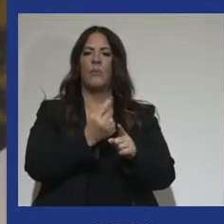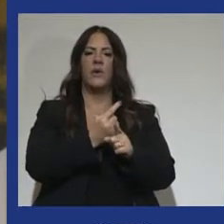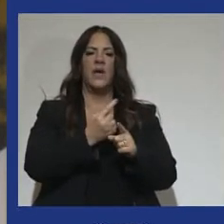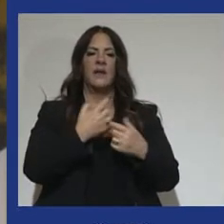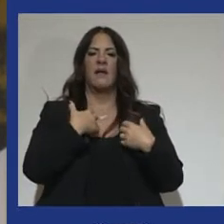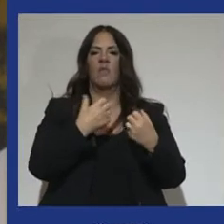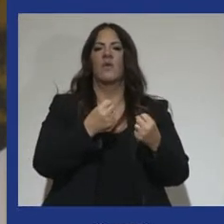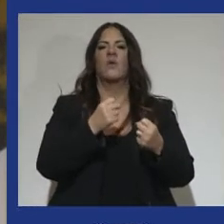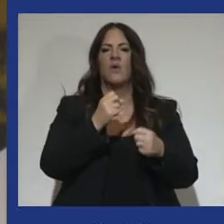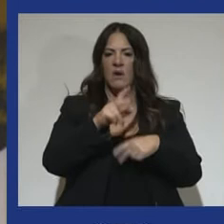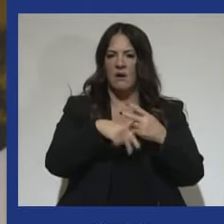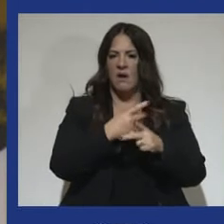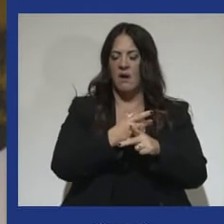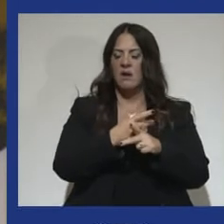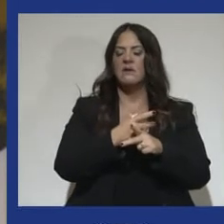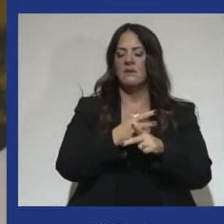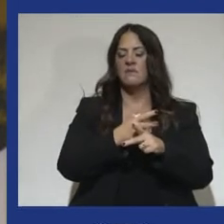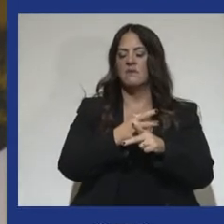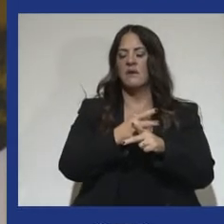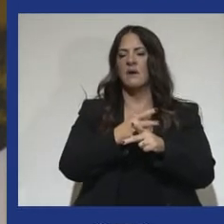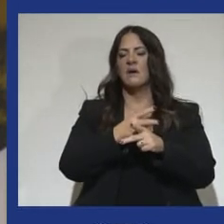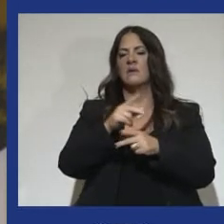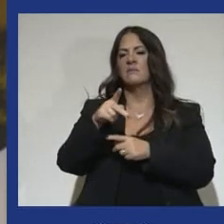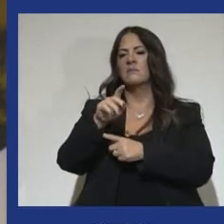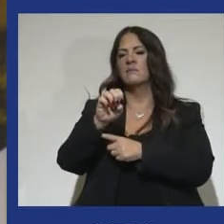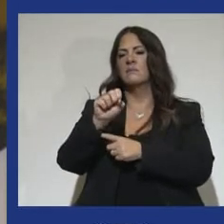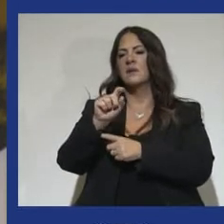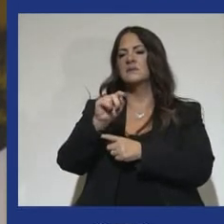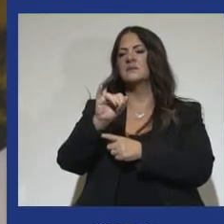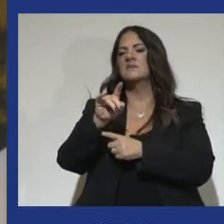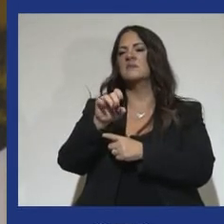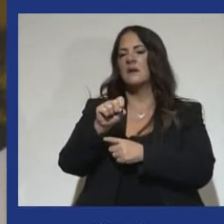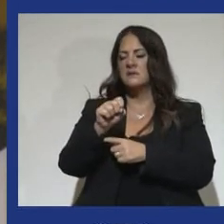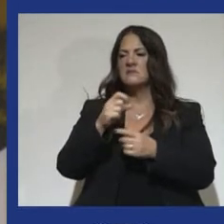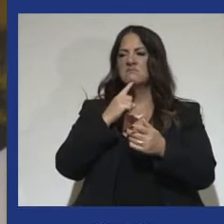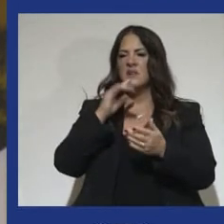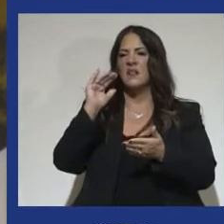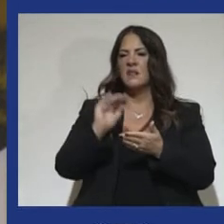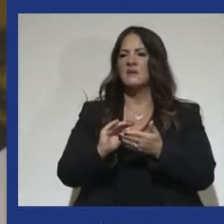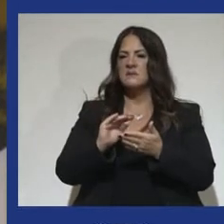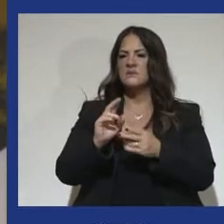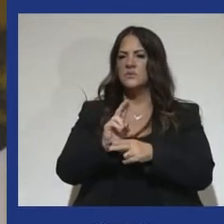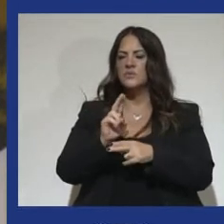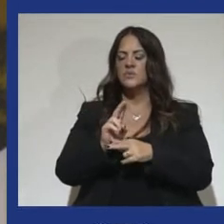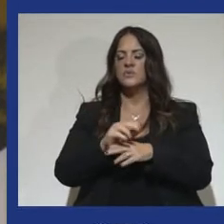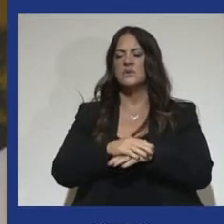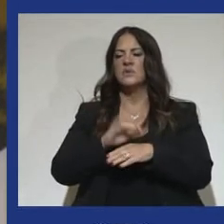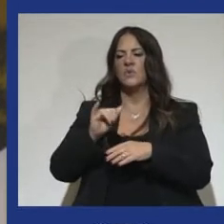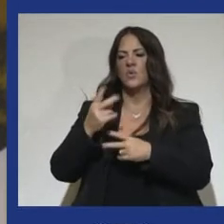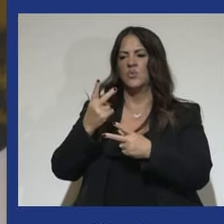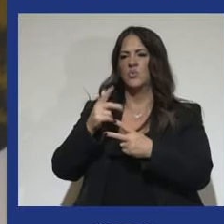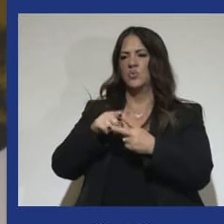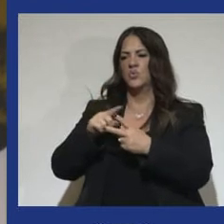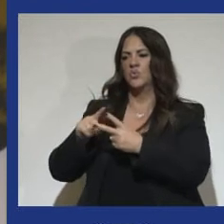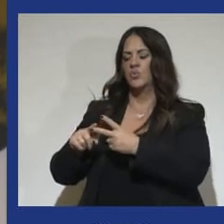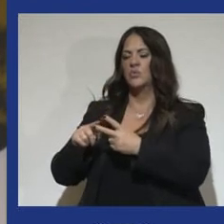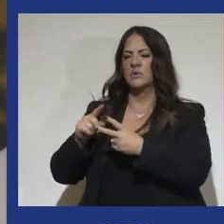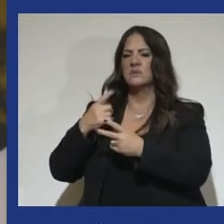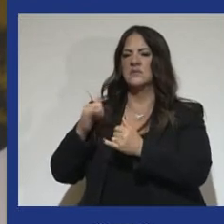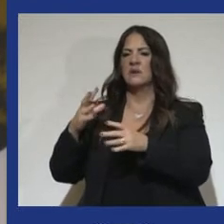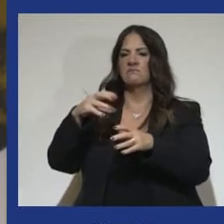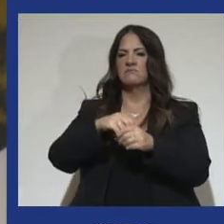esos procesos degenerativos que usan menos menos sustancias tóxicas como